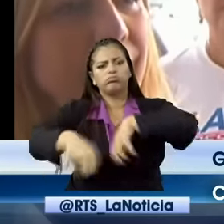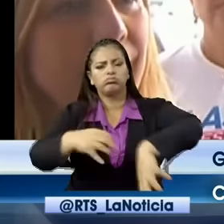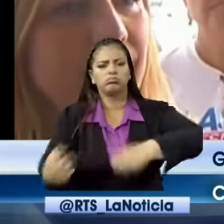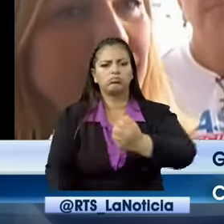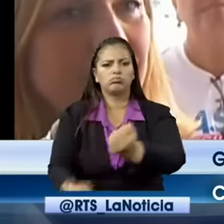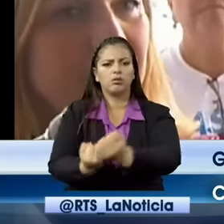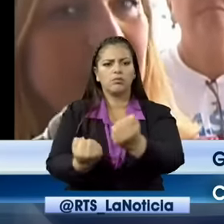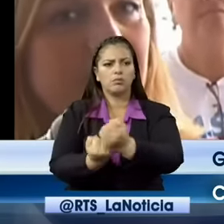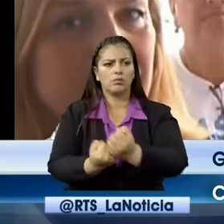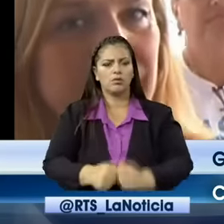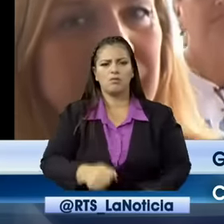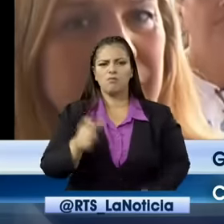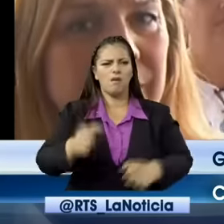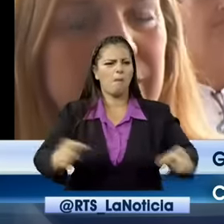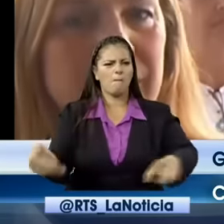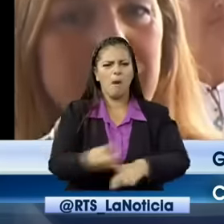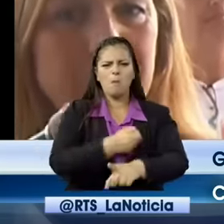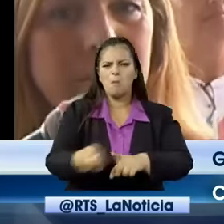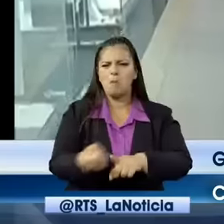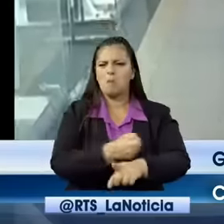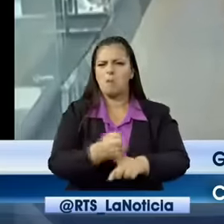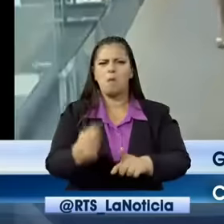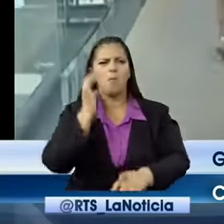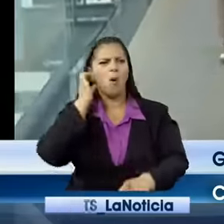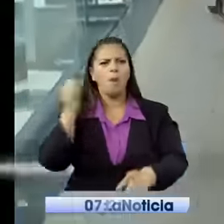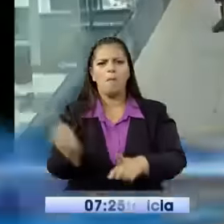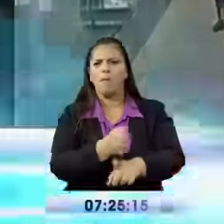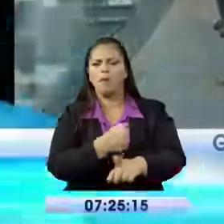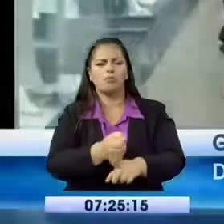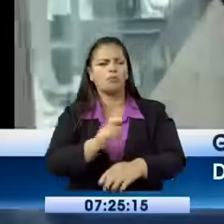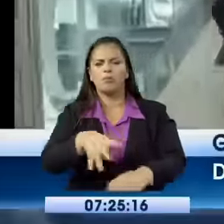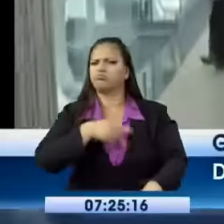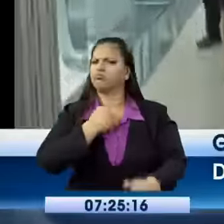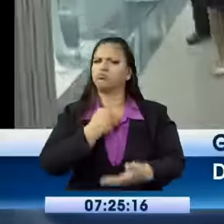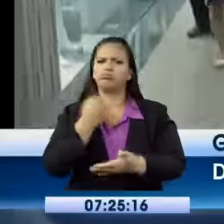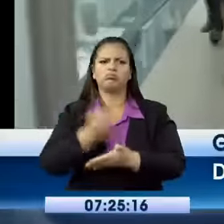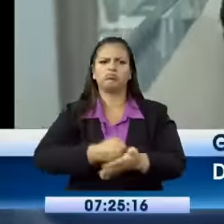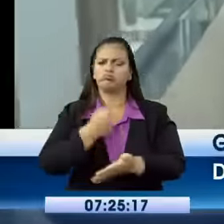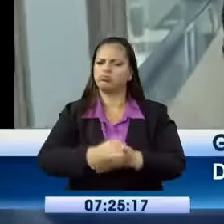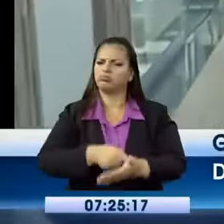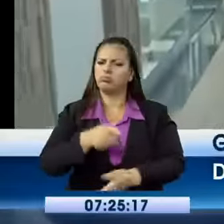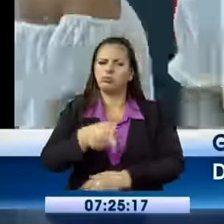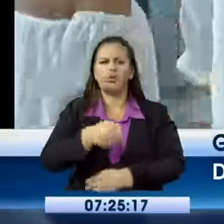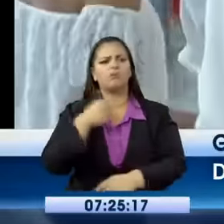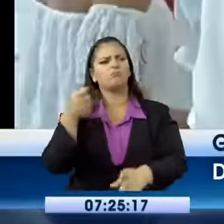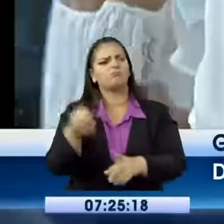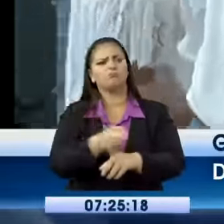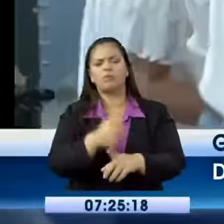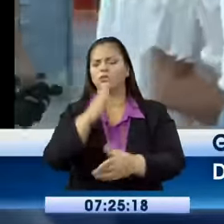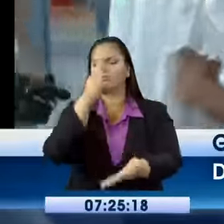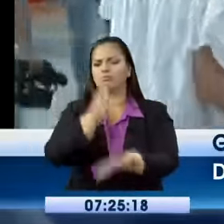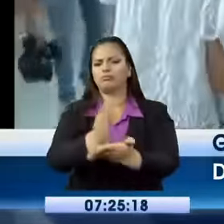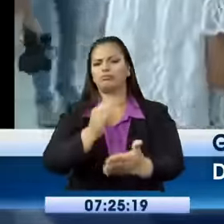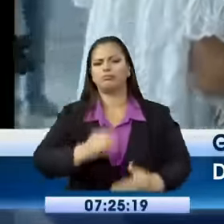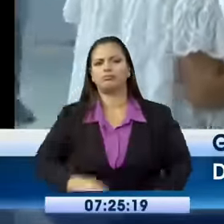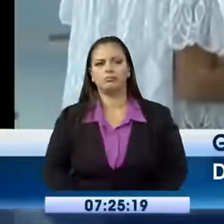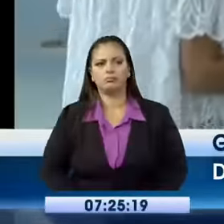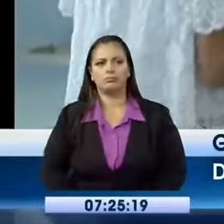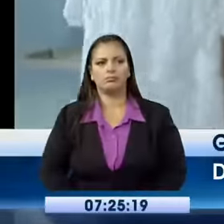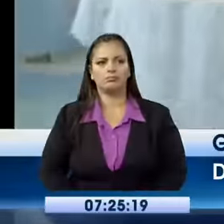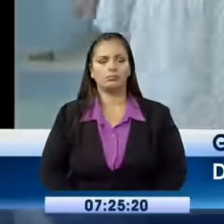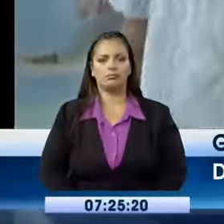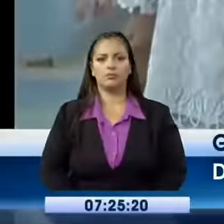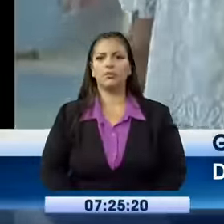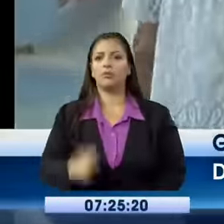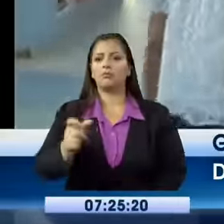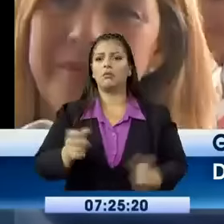contra todo acto de violencia contra la mujer otra de las acciones a las que dice pondrá énfasis es al tema de la inclusión social y